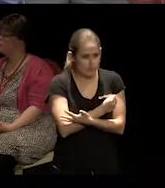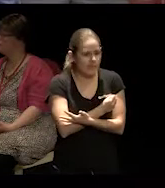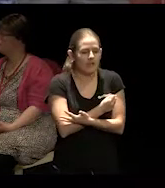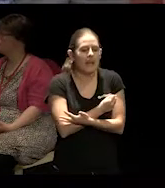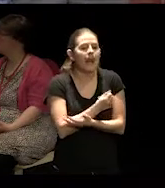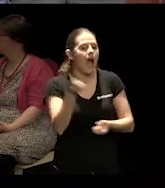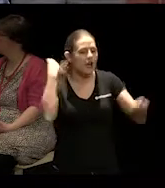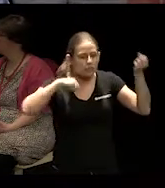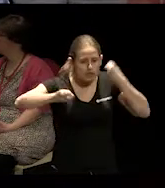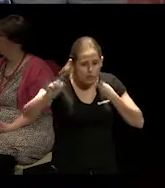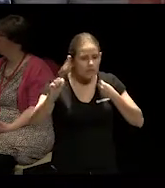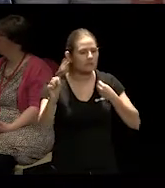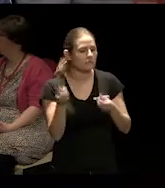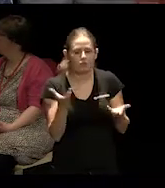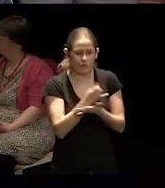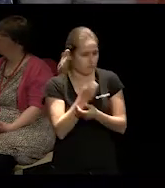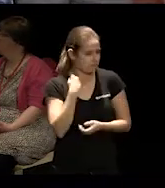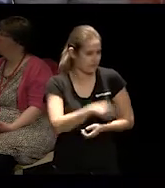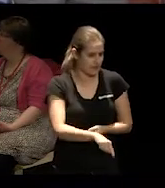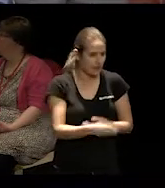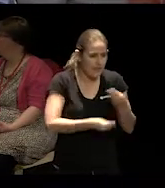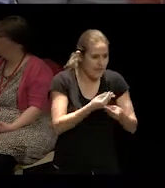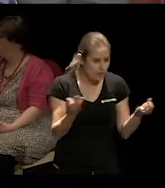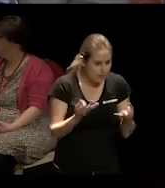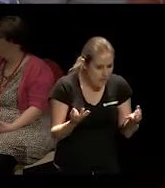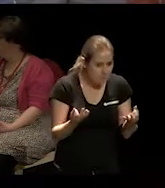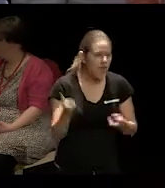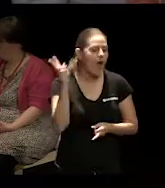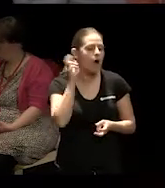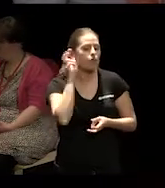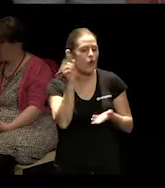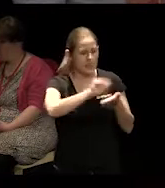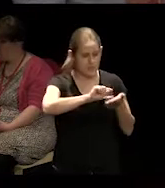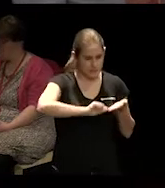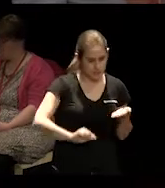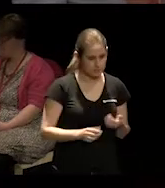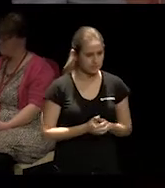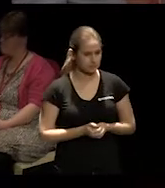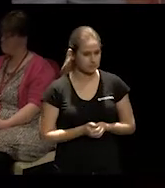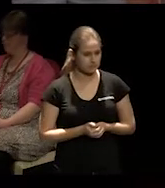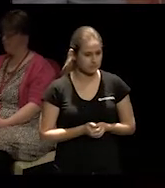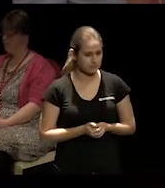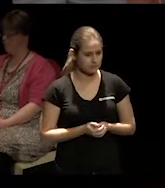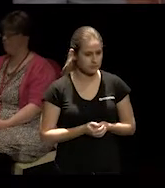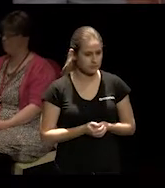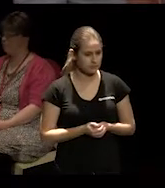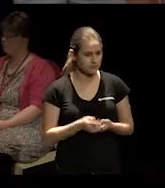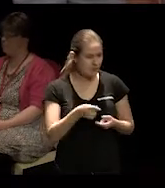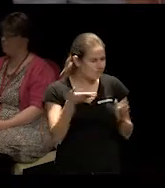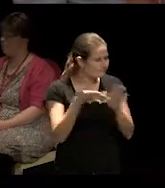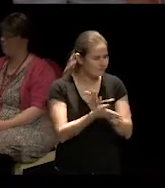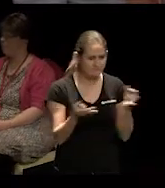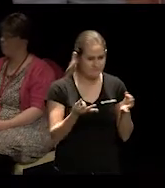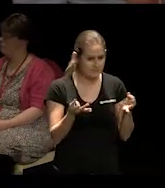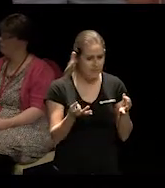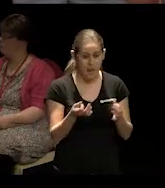que se aplica habitualmente para eso es la audiodescripción. La audiodescripción significa que proveemos a los